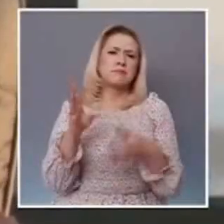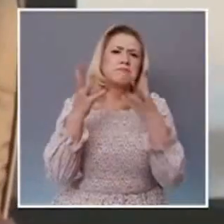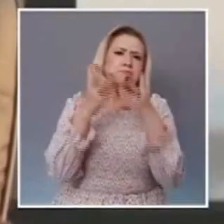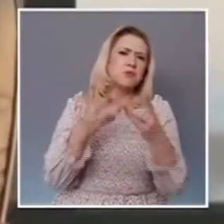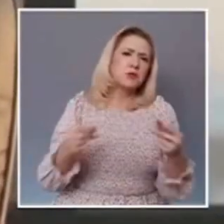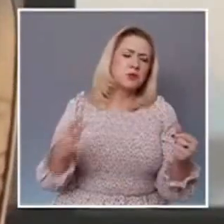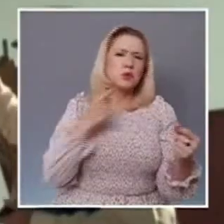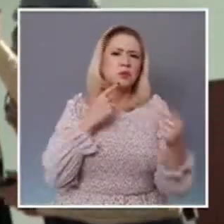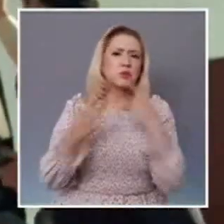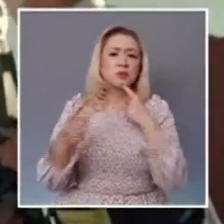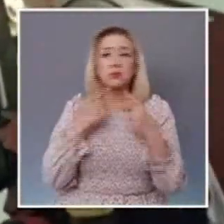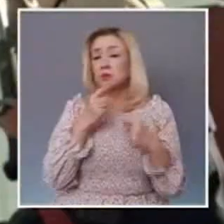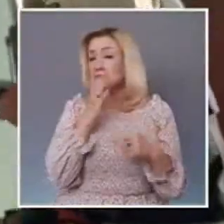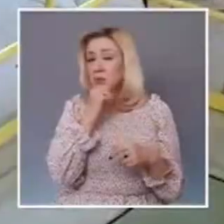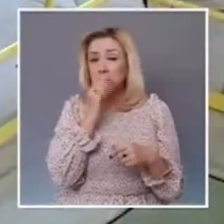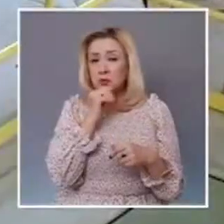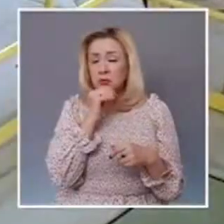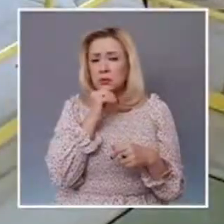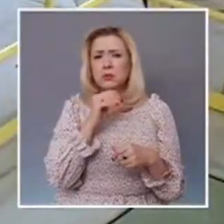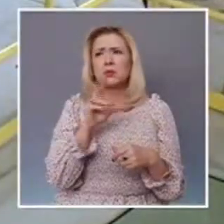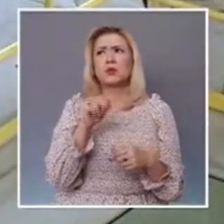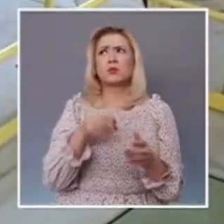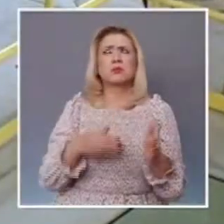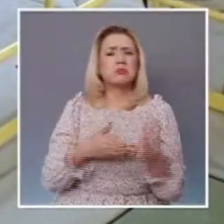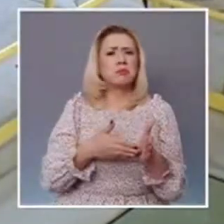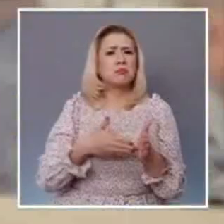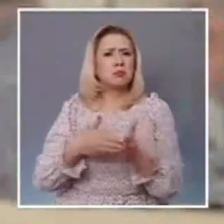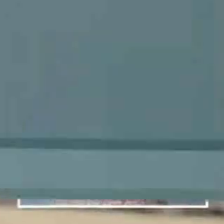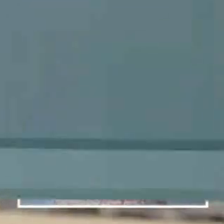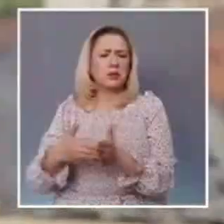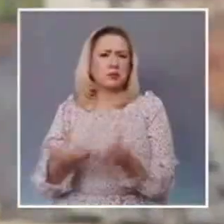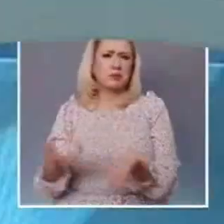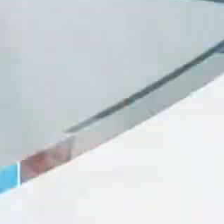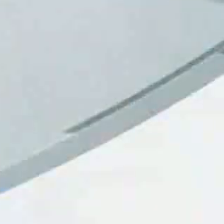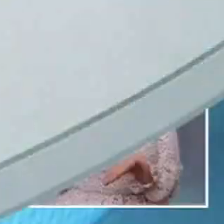alcanzarse, no limita su derecho de acudir a juicio.